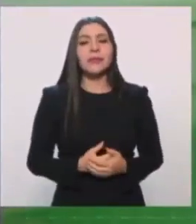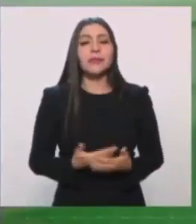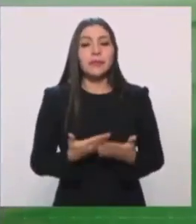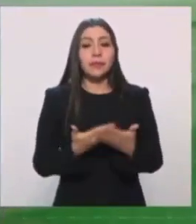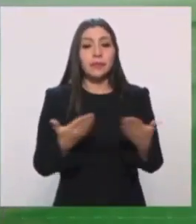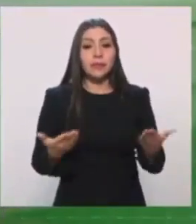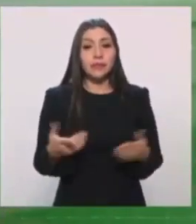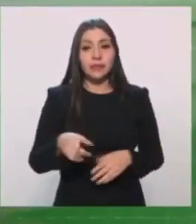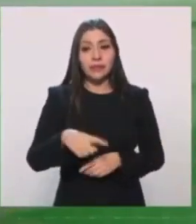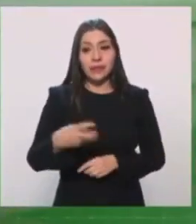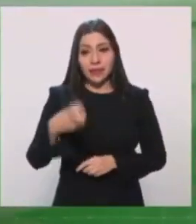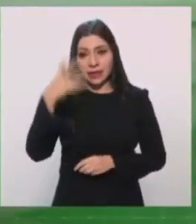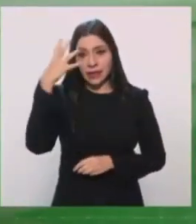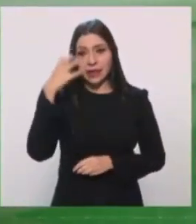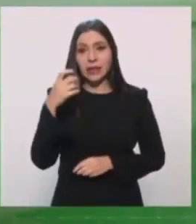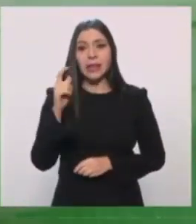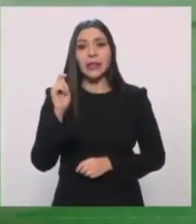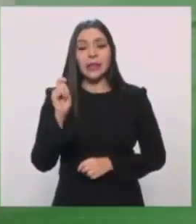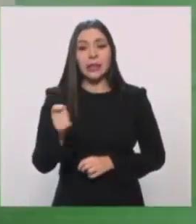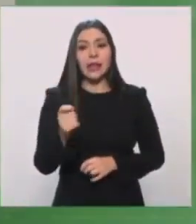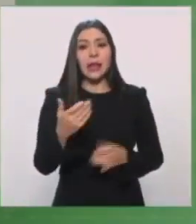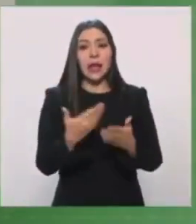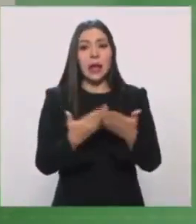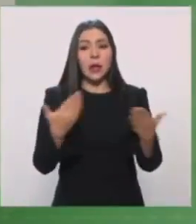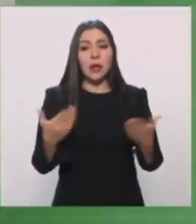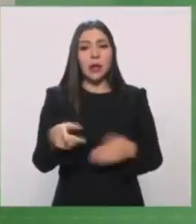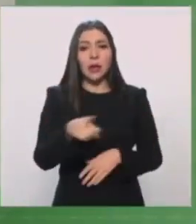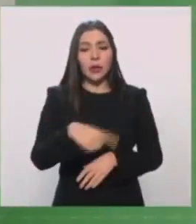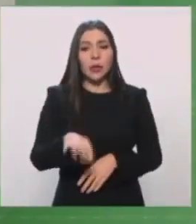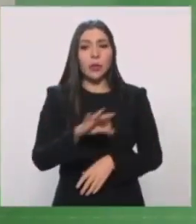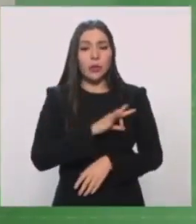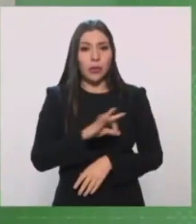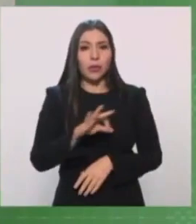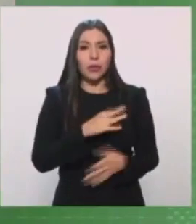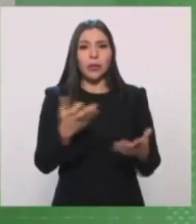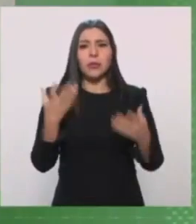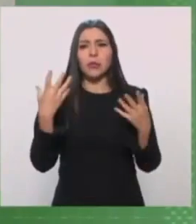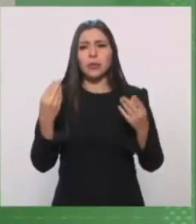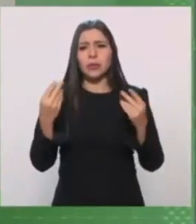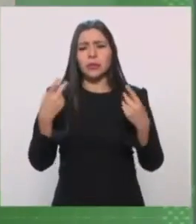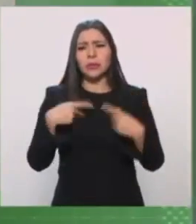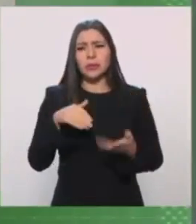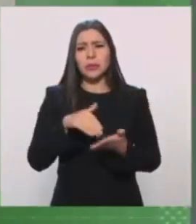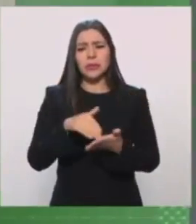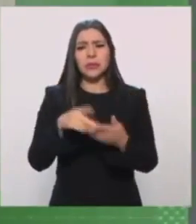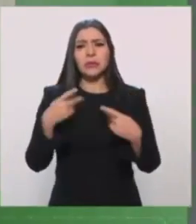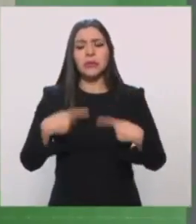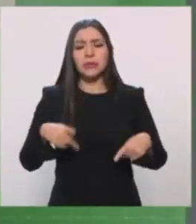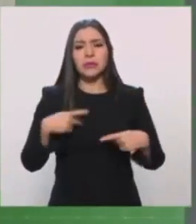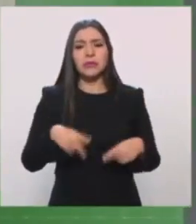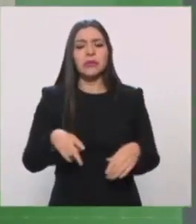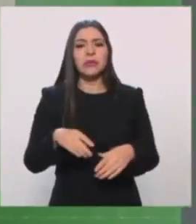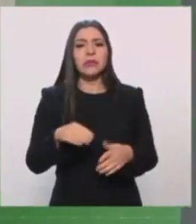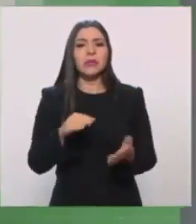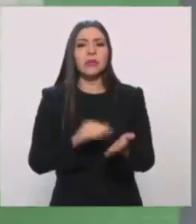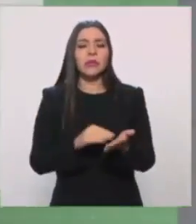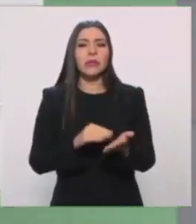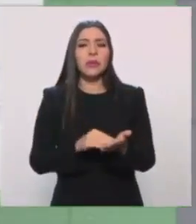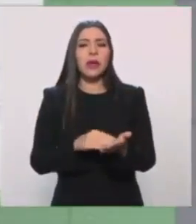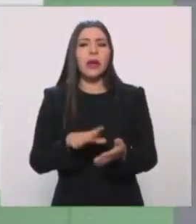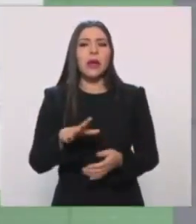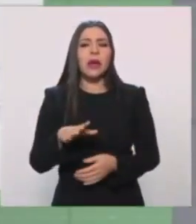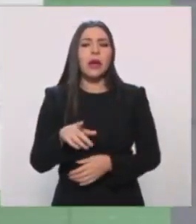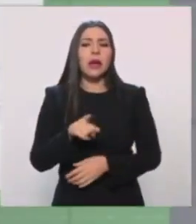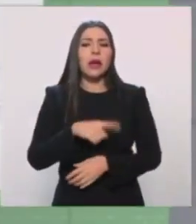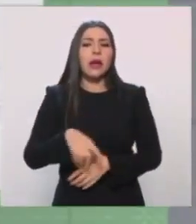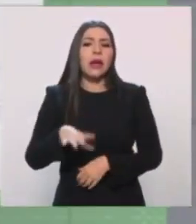es que a pesar de que hoy hay posibilidades técnicas, millones de personas sigan teniendo